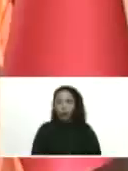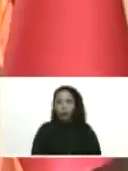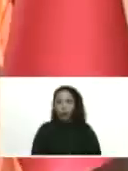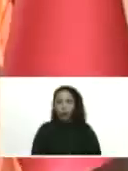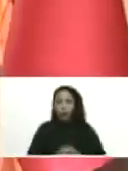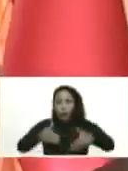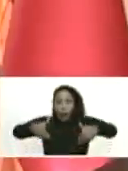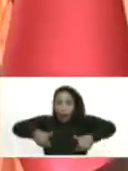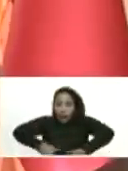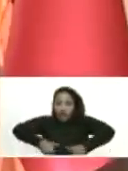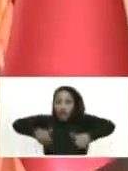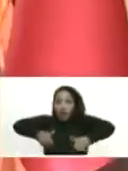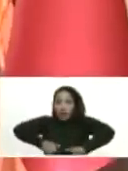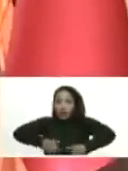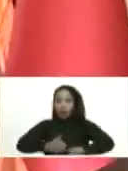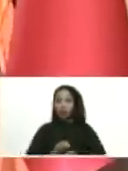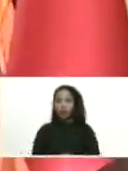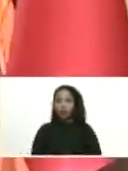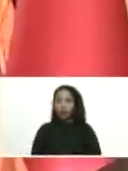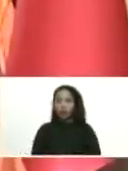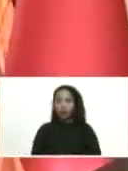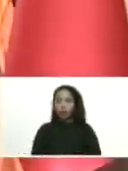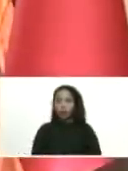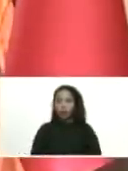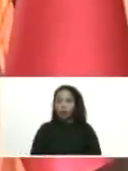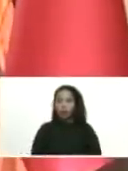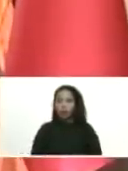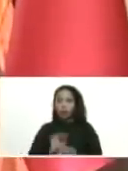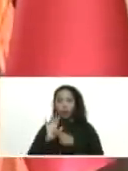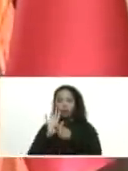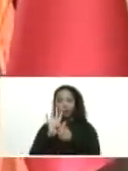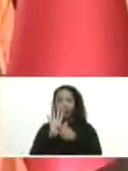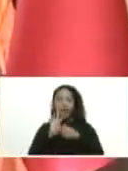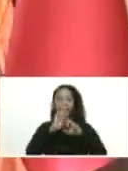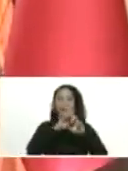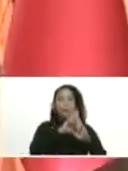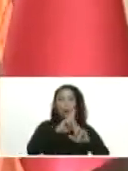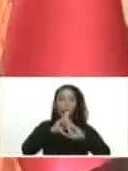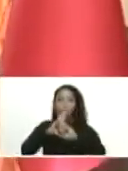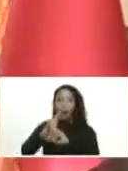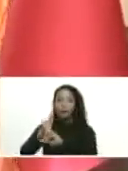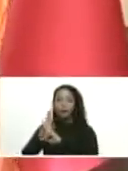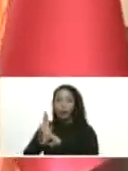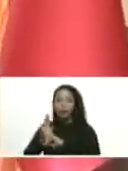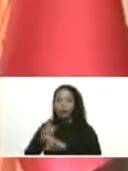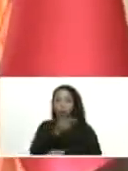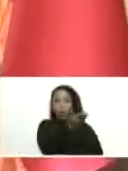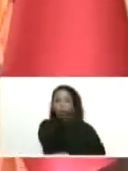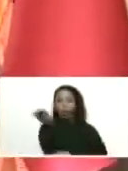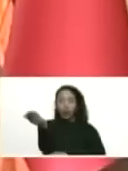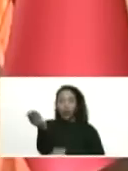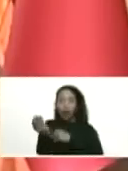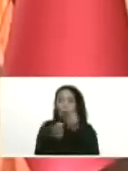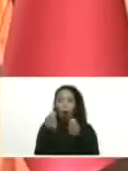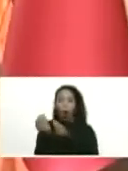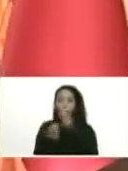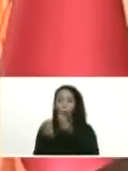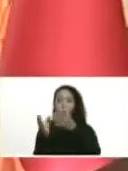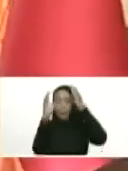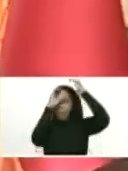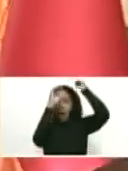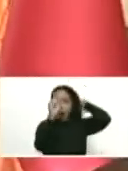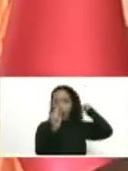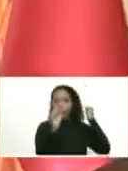al esfuerzo, a la obra, a los resultados de usted como embajador de la República Popular